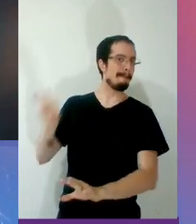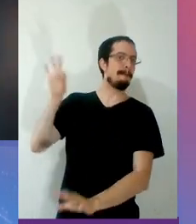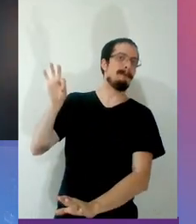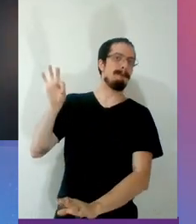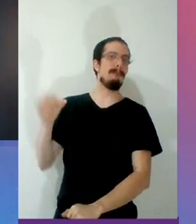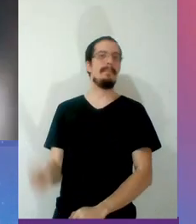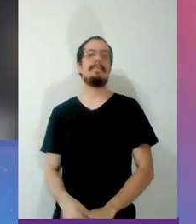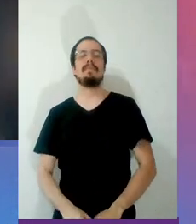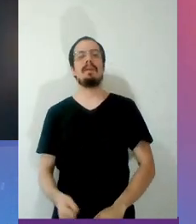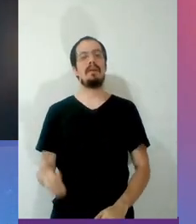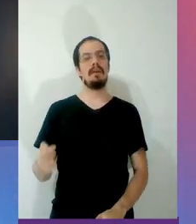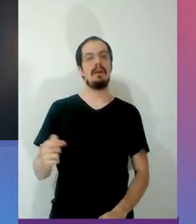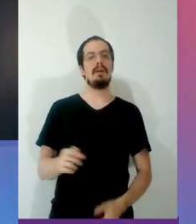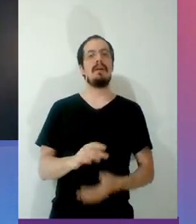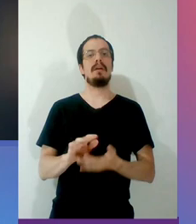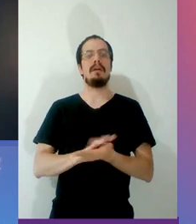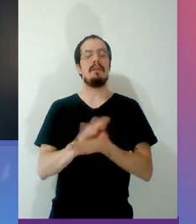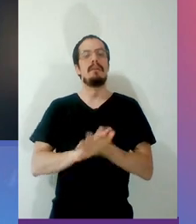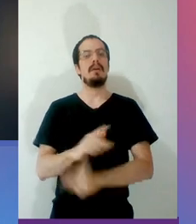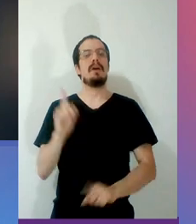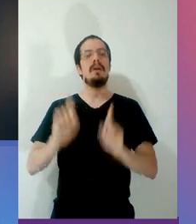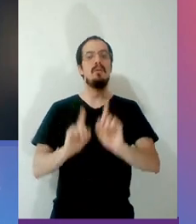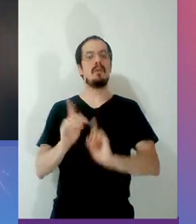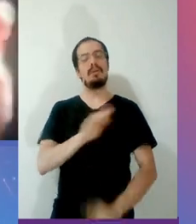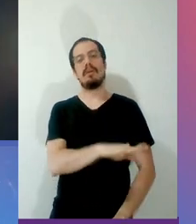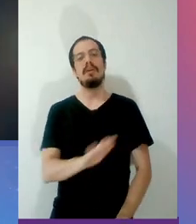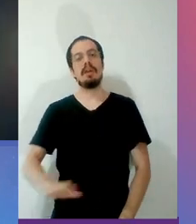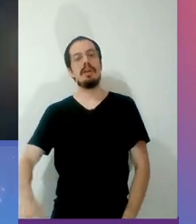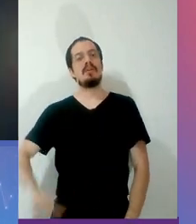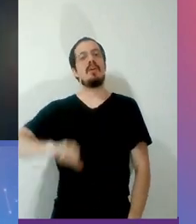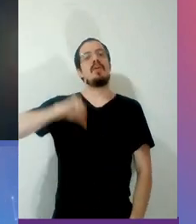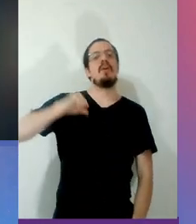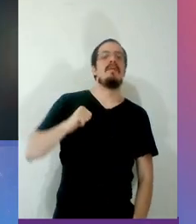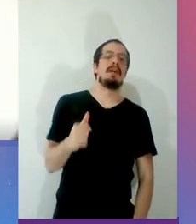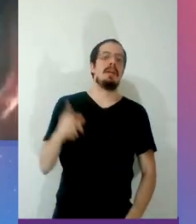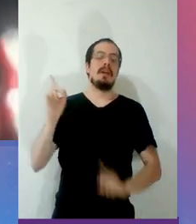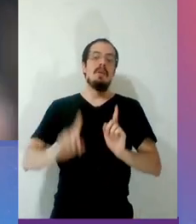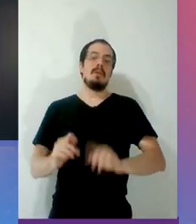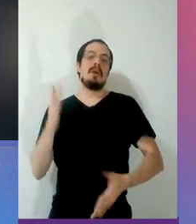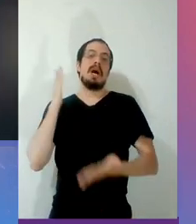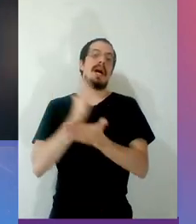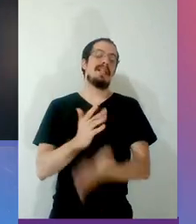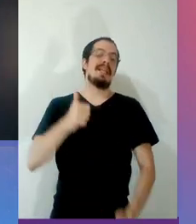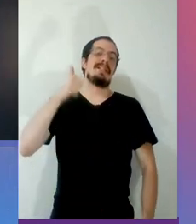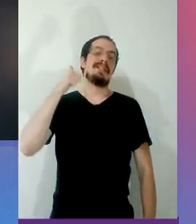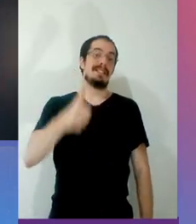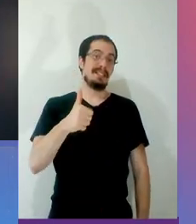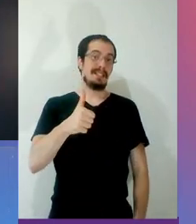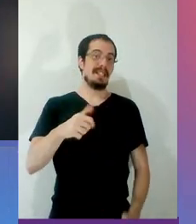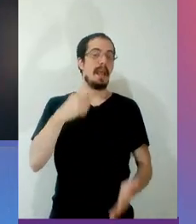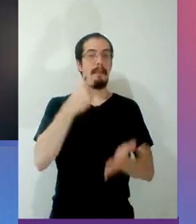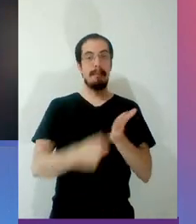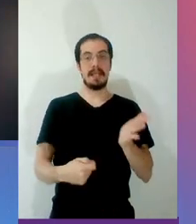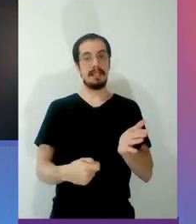los niños jóvenes son hasta los 6 meses, incluso hasta los 3 es como joven, ya, sobre los 6 meses ya va siendo viejito. ¿Pero viejito por